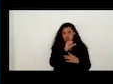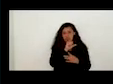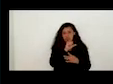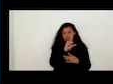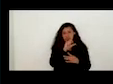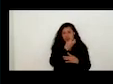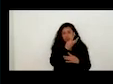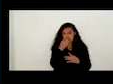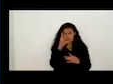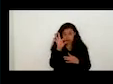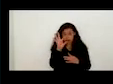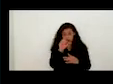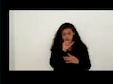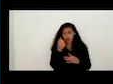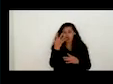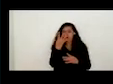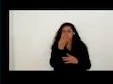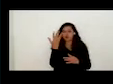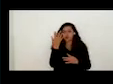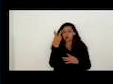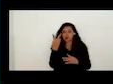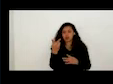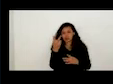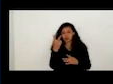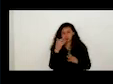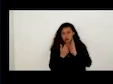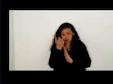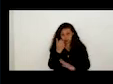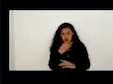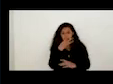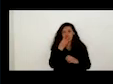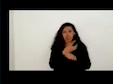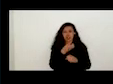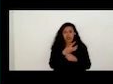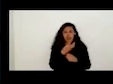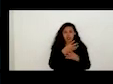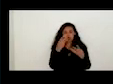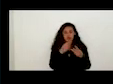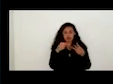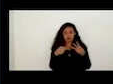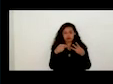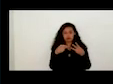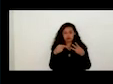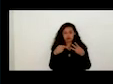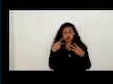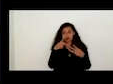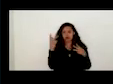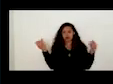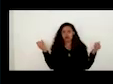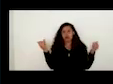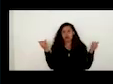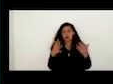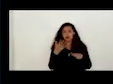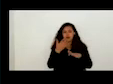340 a 452 en el tercer trimestre de embarazo. Y esto va de acuerdo al peso pregestacional.